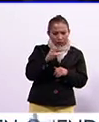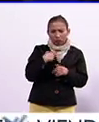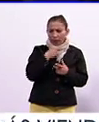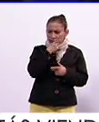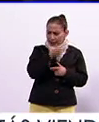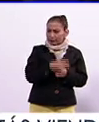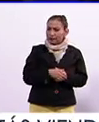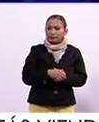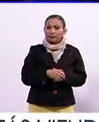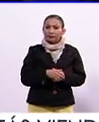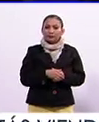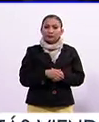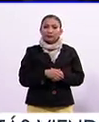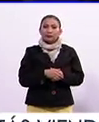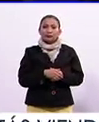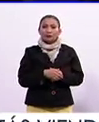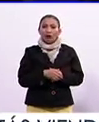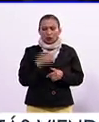bueno,